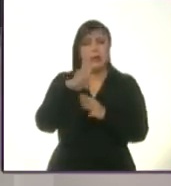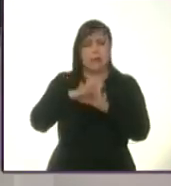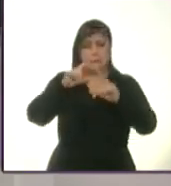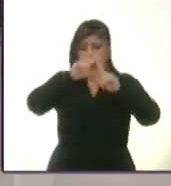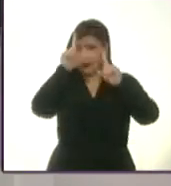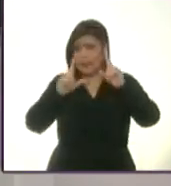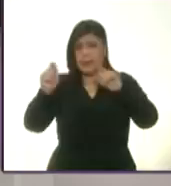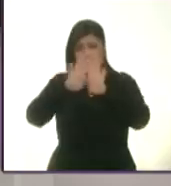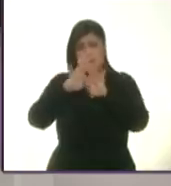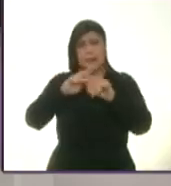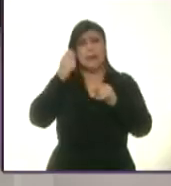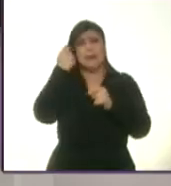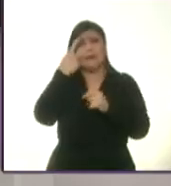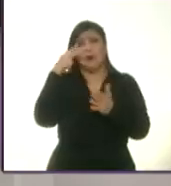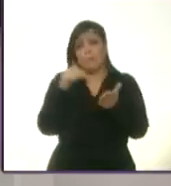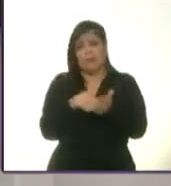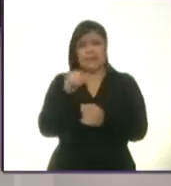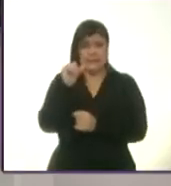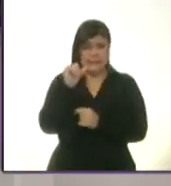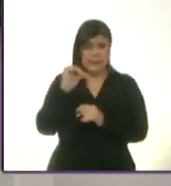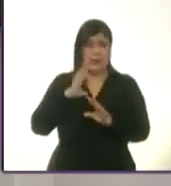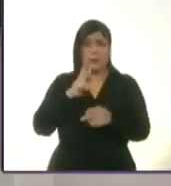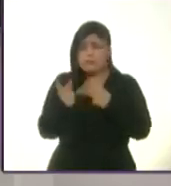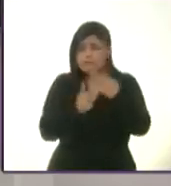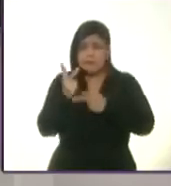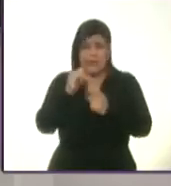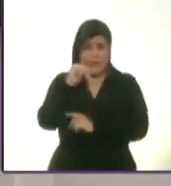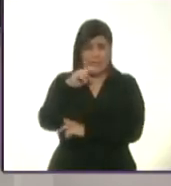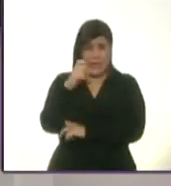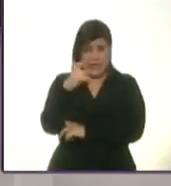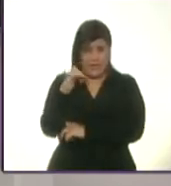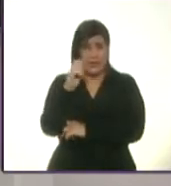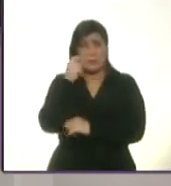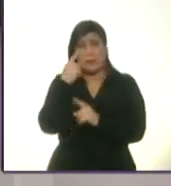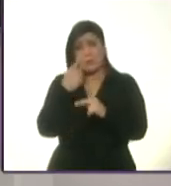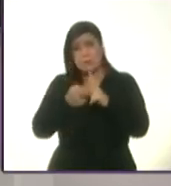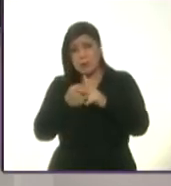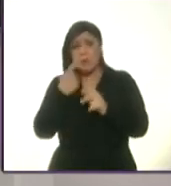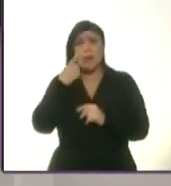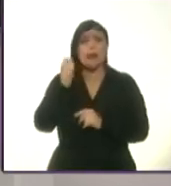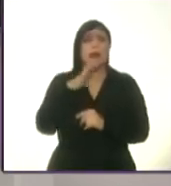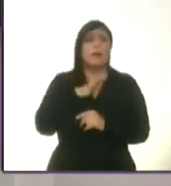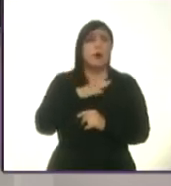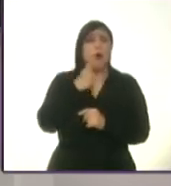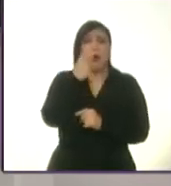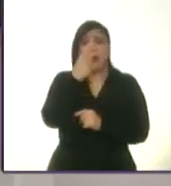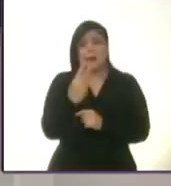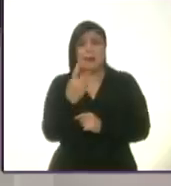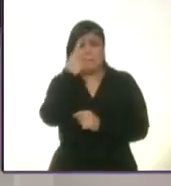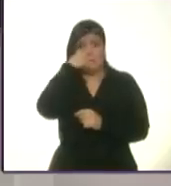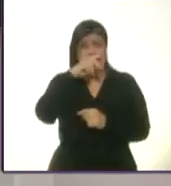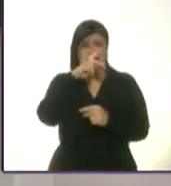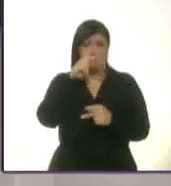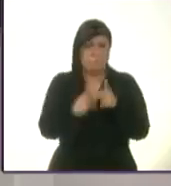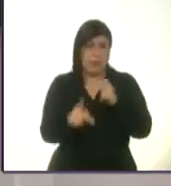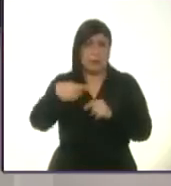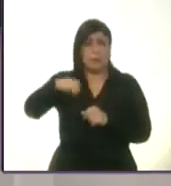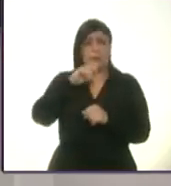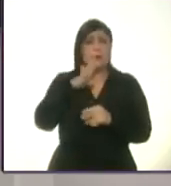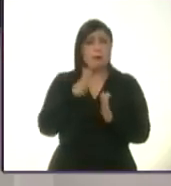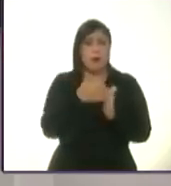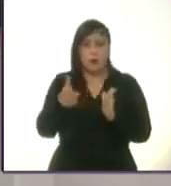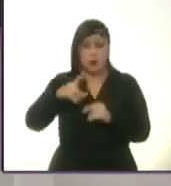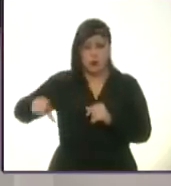gobierno 2016 del inegi casi la tercera parte de la fuerza laboral de la administración